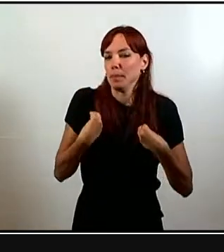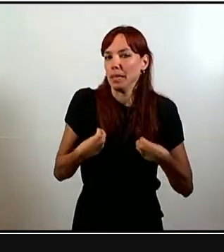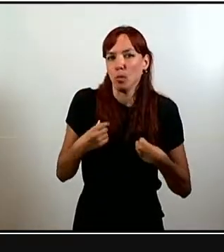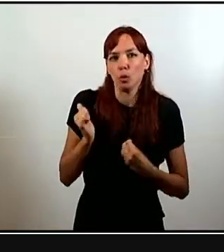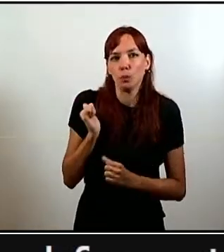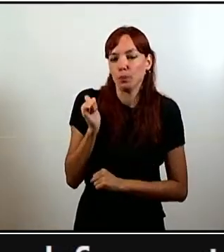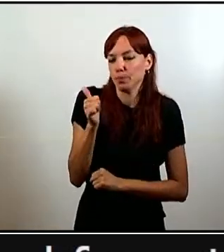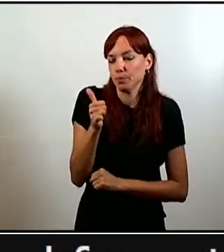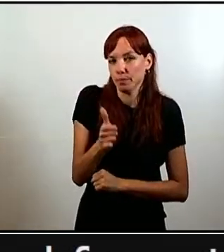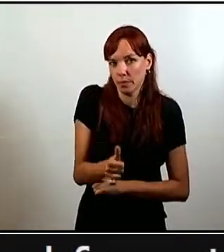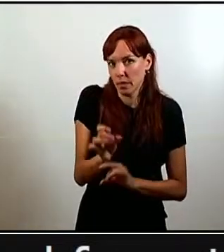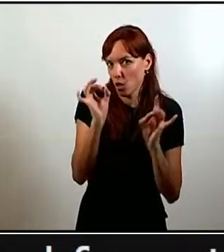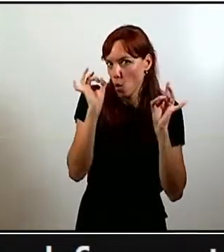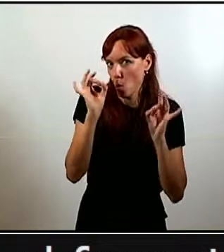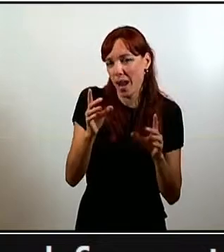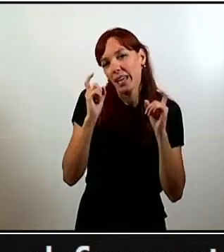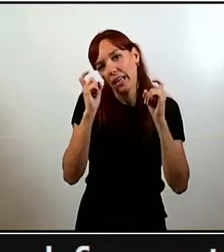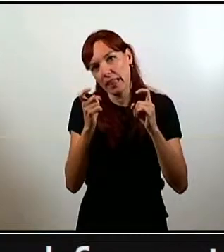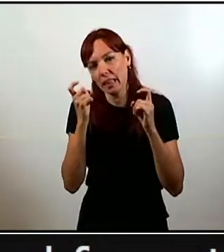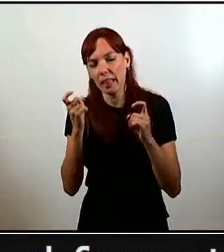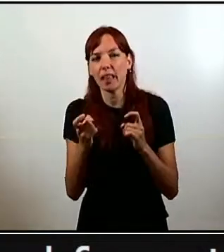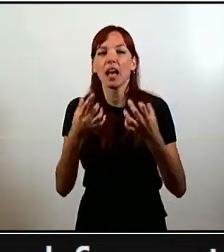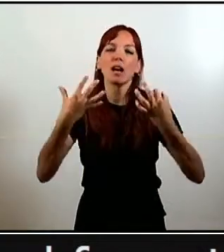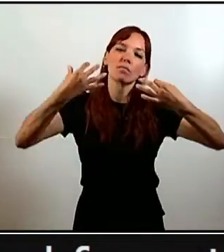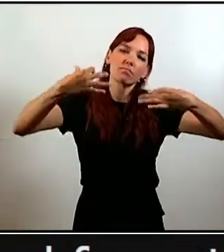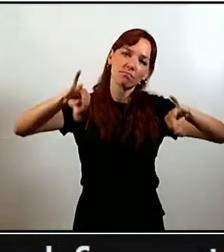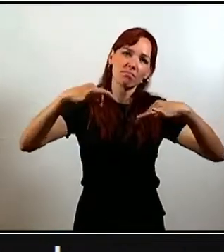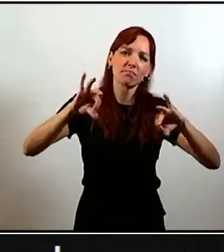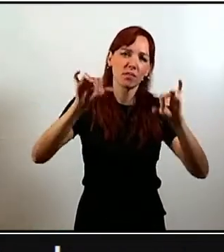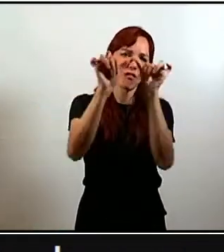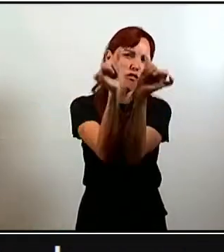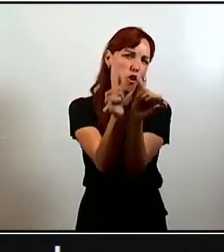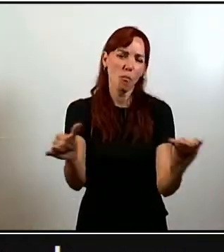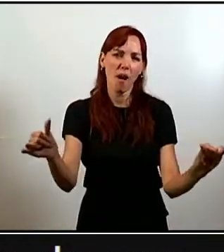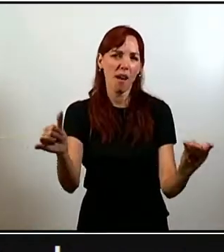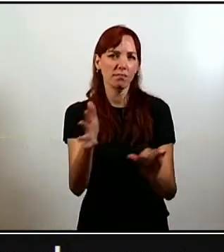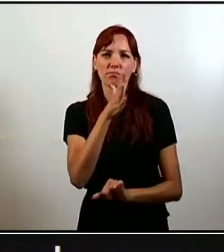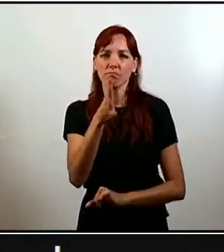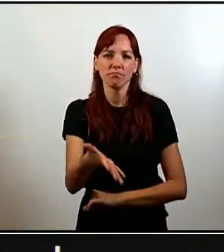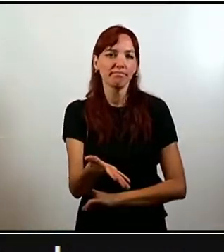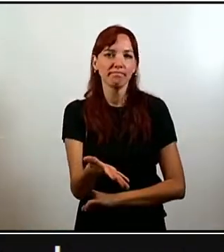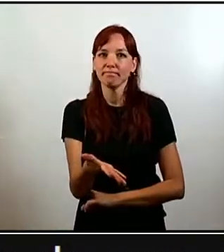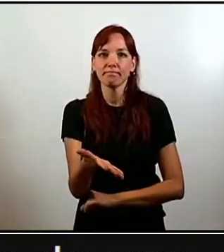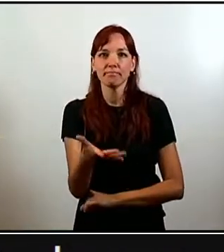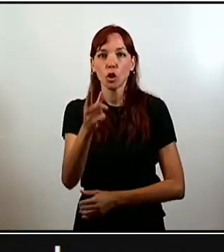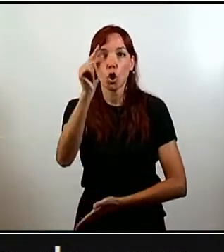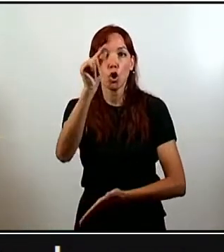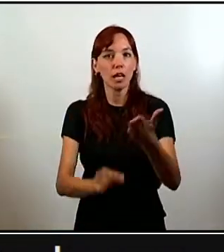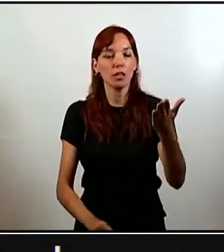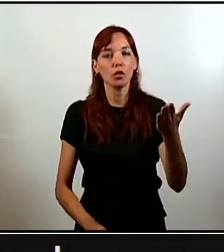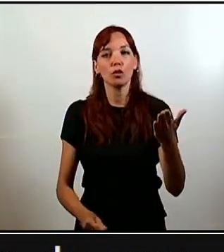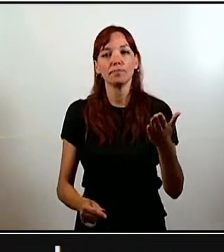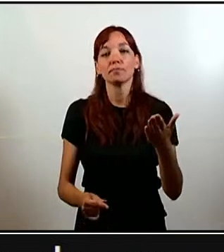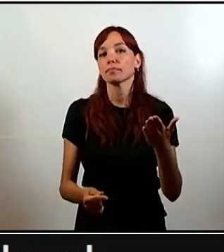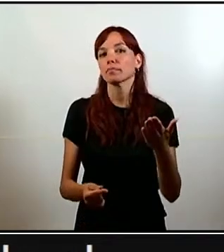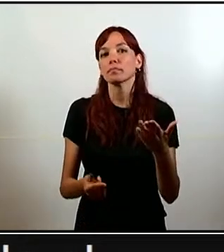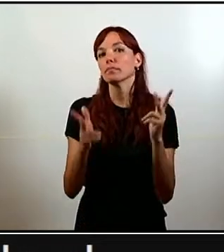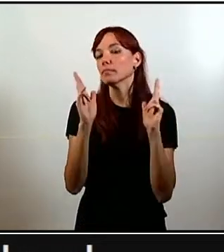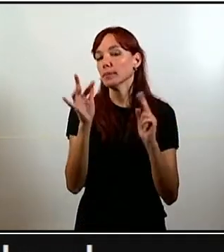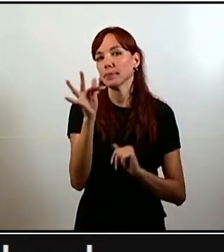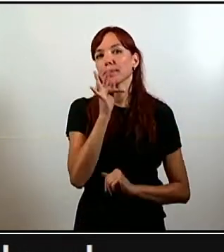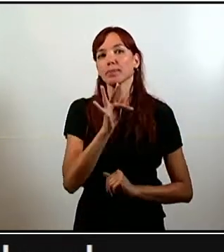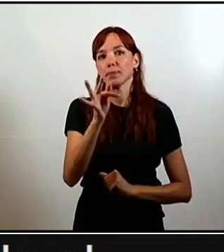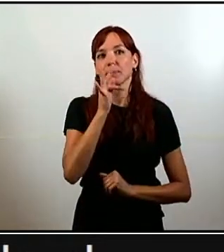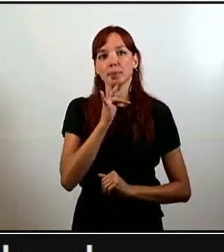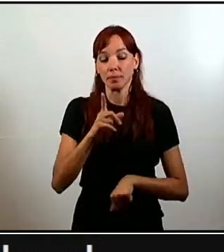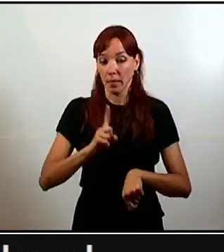Intentaremos hacerlo de una forma más humilde porque no se había licitado el contrato, que era un contrato abierto, y